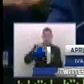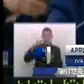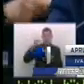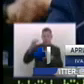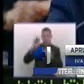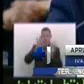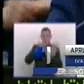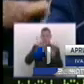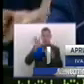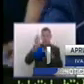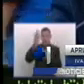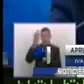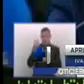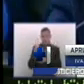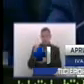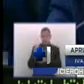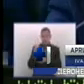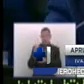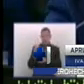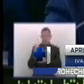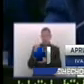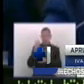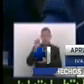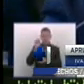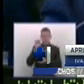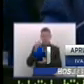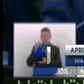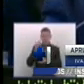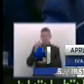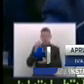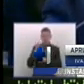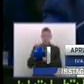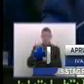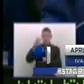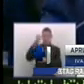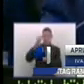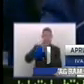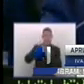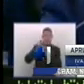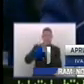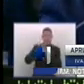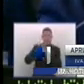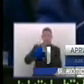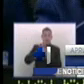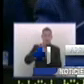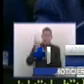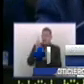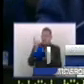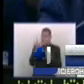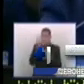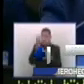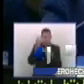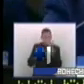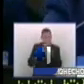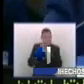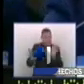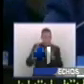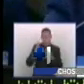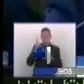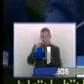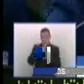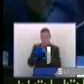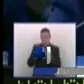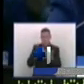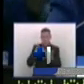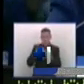15 días será esta suspensión. Y no solo eso, este